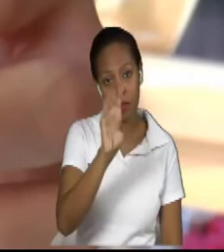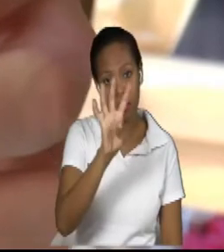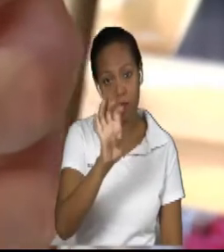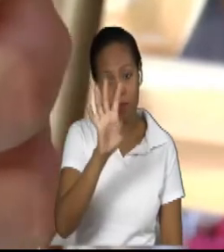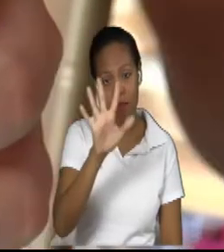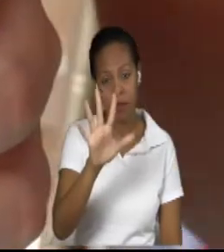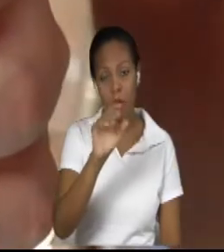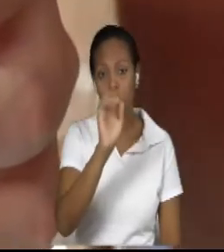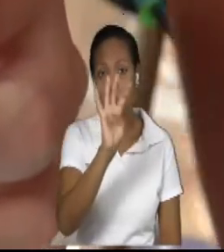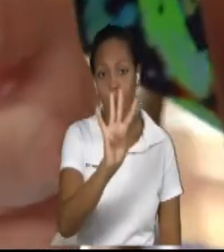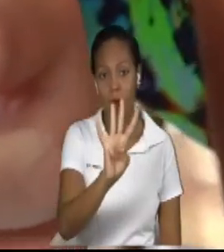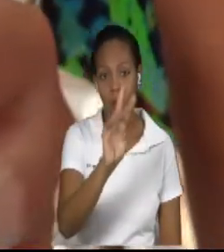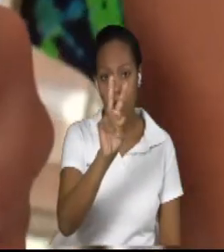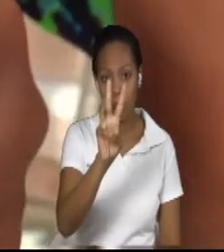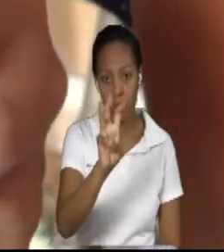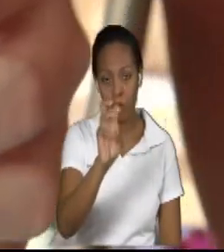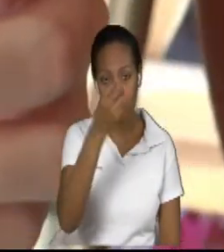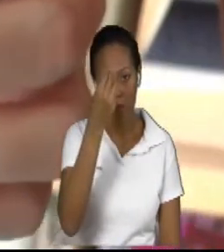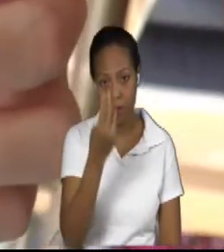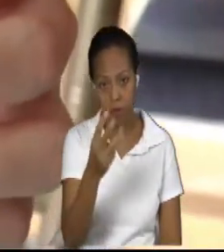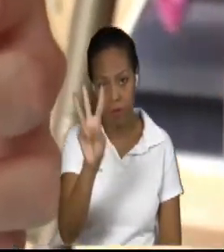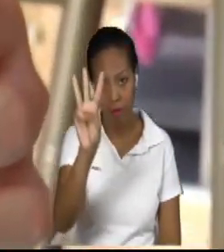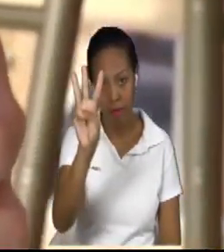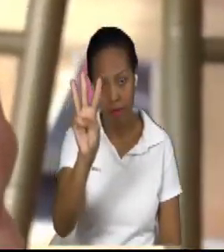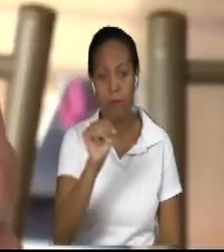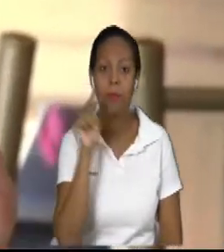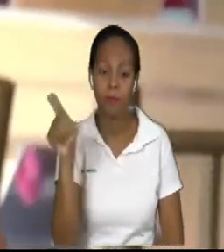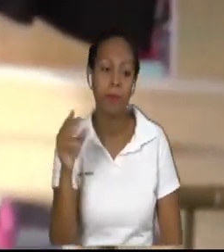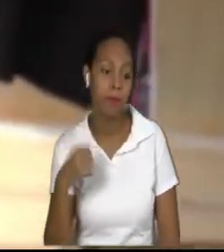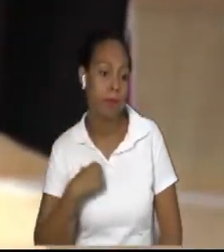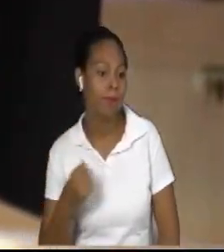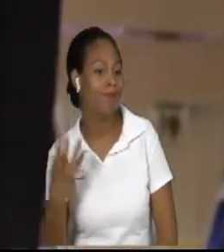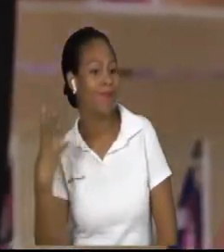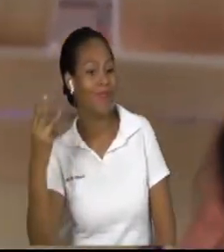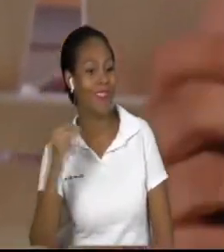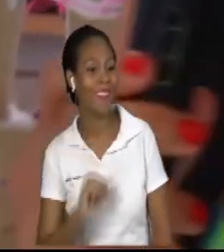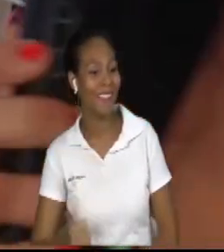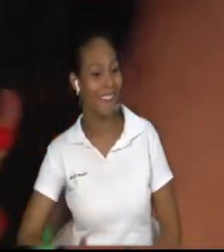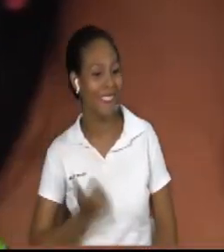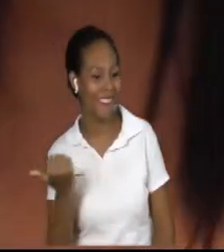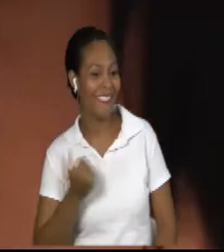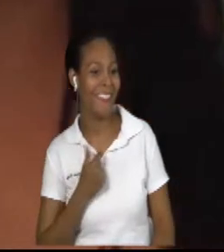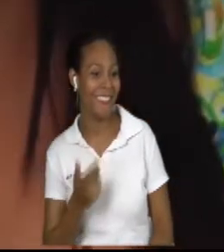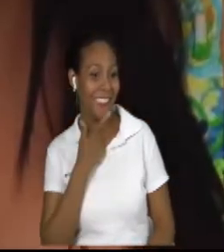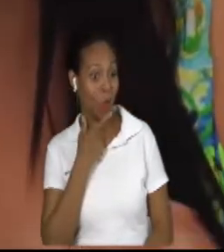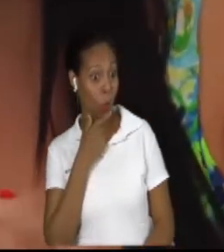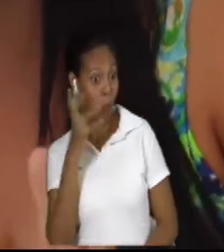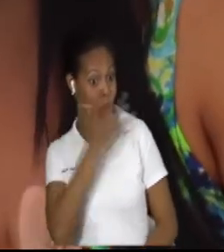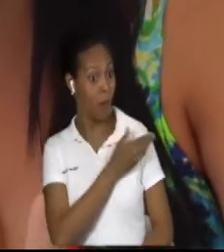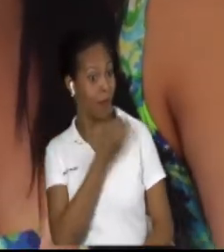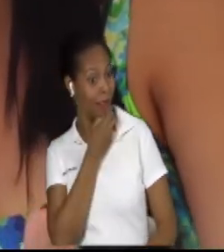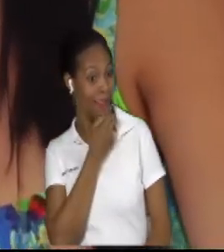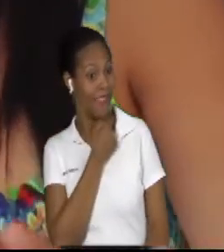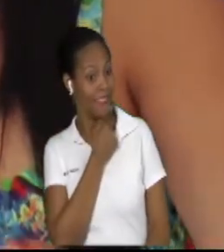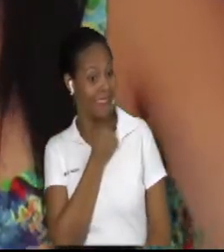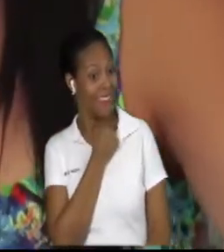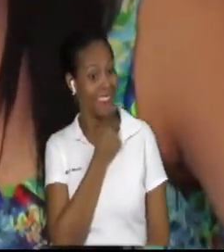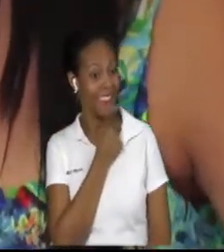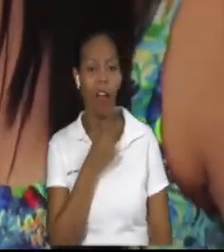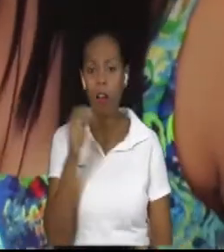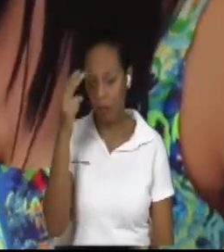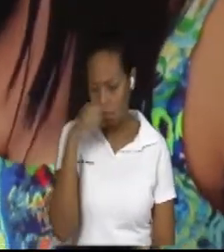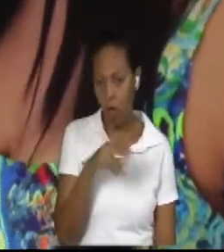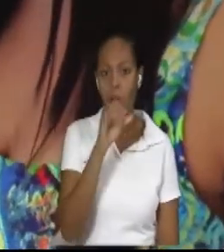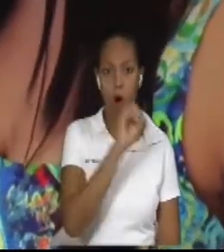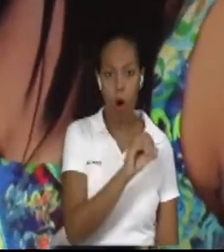301-695-4813. El Baúl Rosa, ya podemos entonces observar las cosas que tenemos tan hermosas aquí. Invitemos a todos los padres, hijos, tíos,